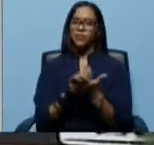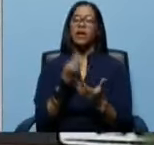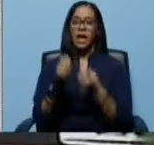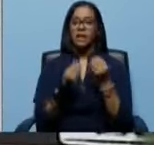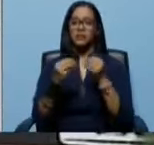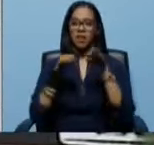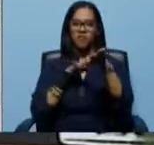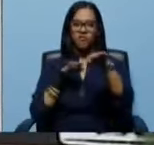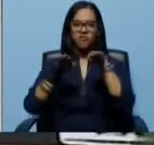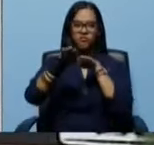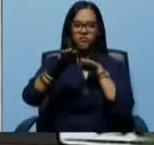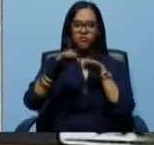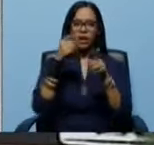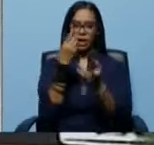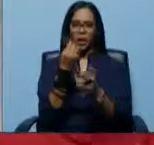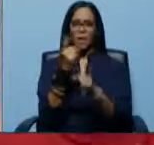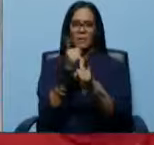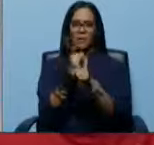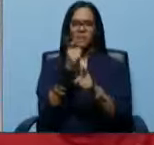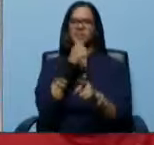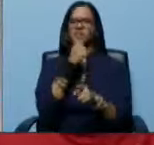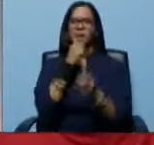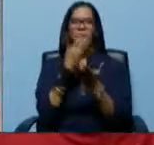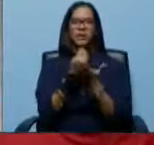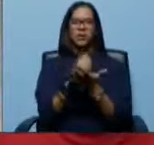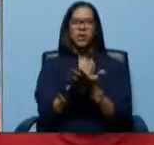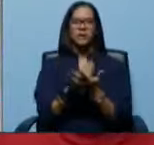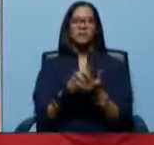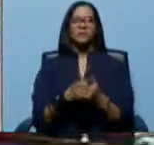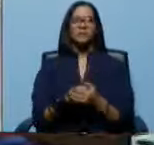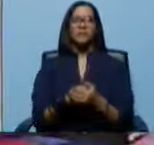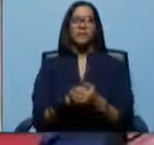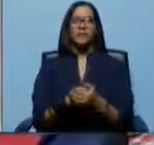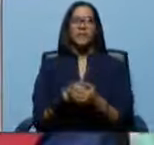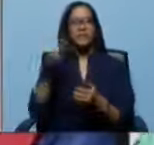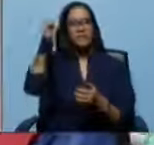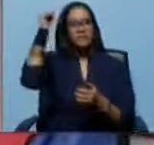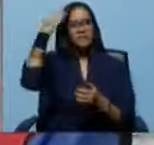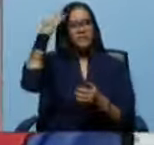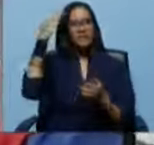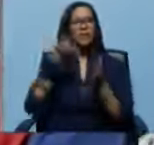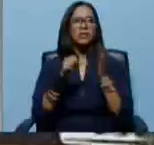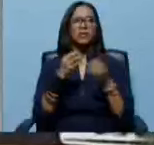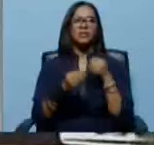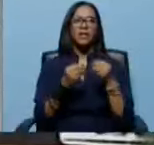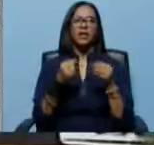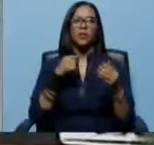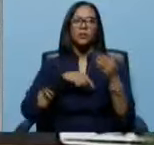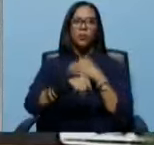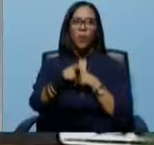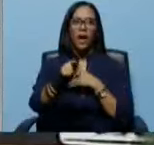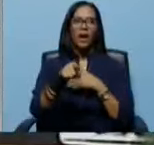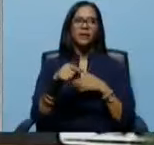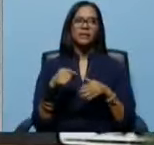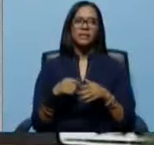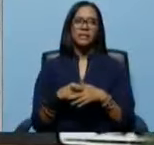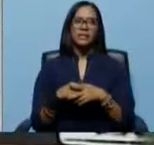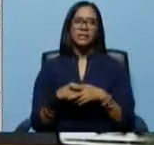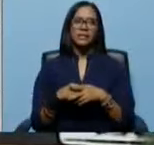pique. ¿Quién es de Maturín aquí? Un tío, ¿ah? En Maturín, ¿sabe dónde hacían pique? Cuando, como que tú vas